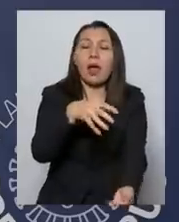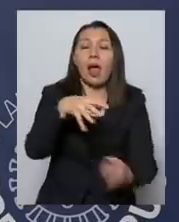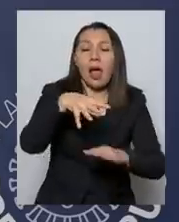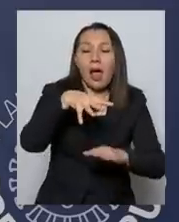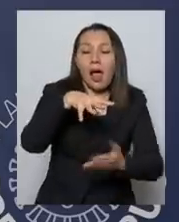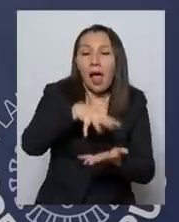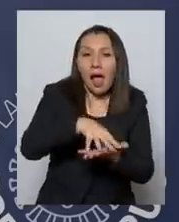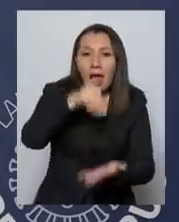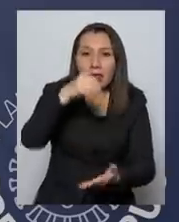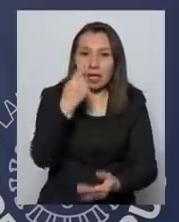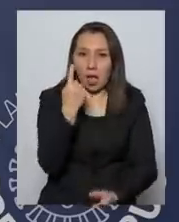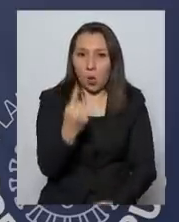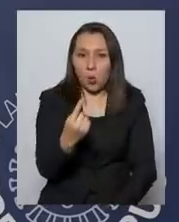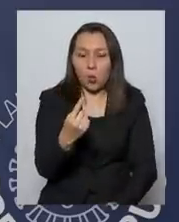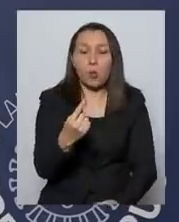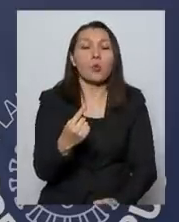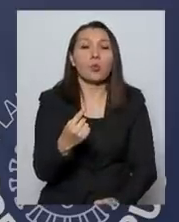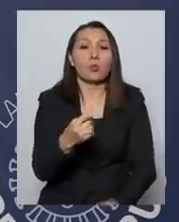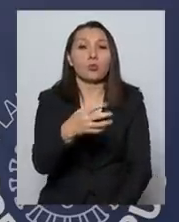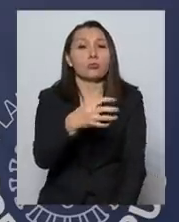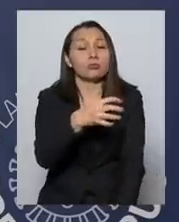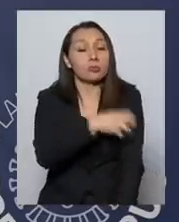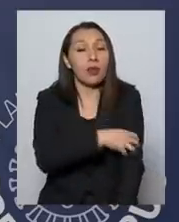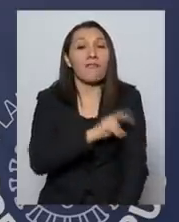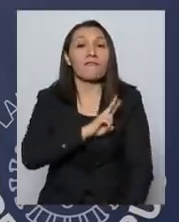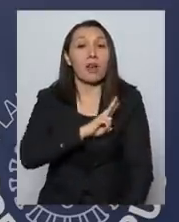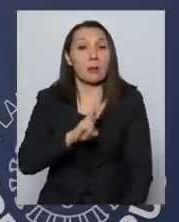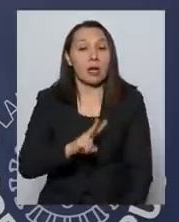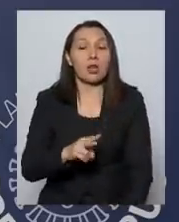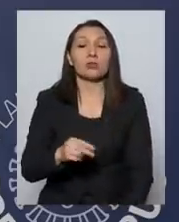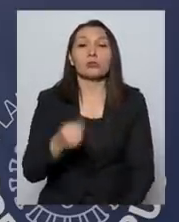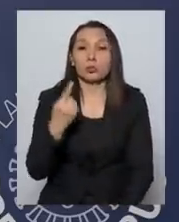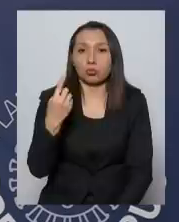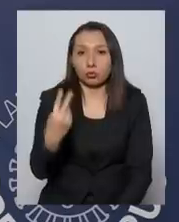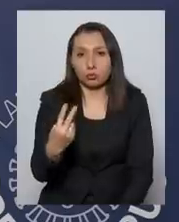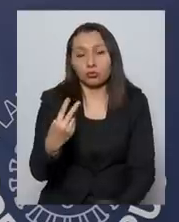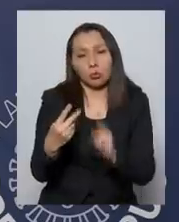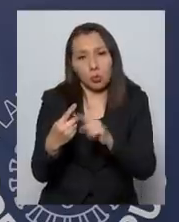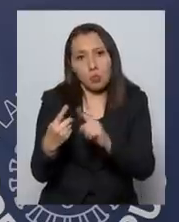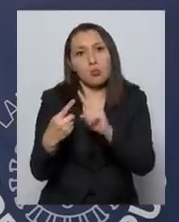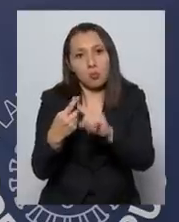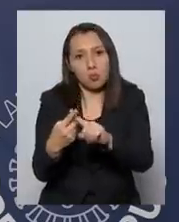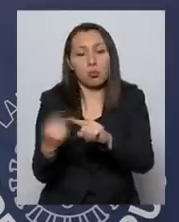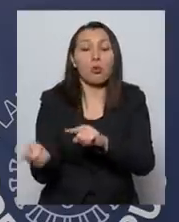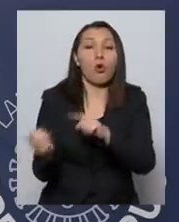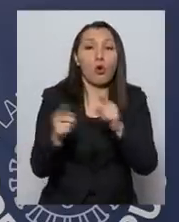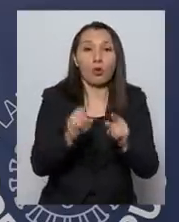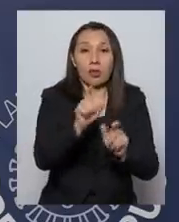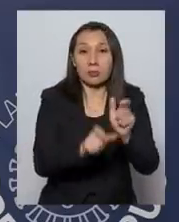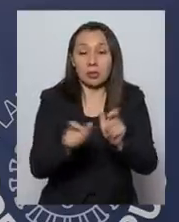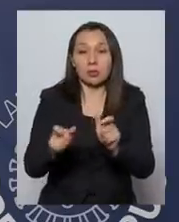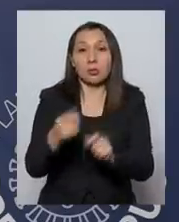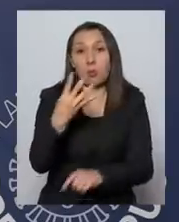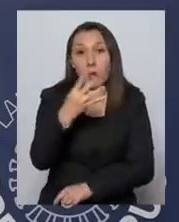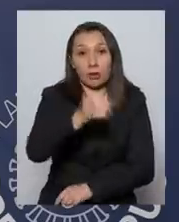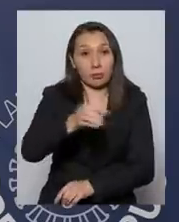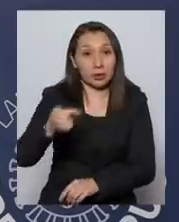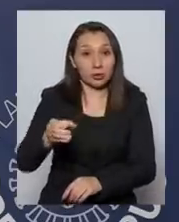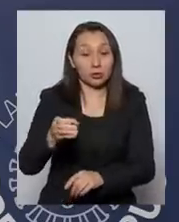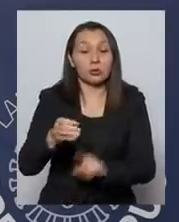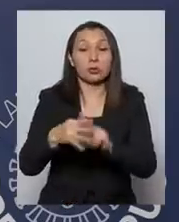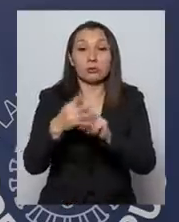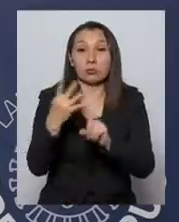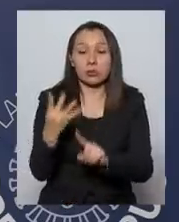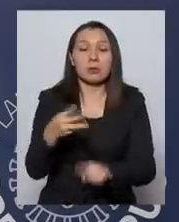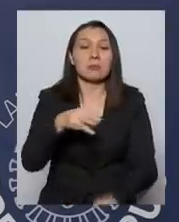Arica, hay uno de la región de Valparaíso, hay otro y el resto, vale decir, 4 pacientes son